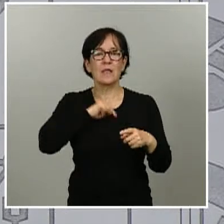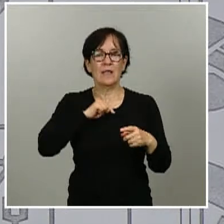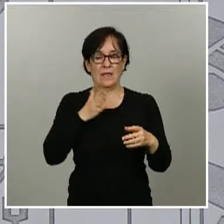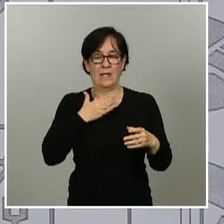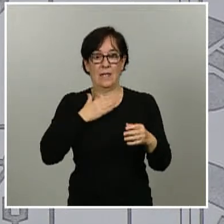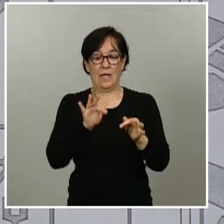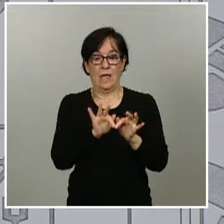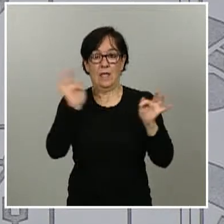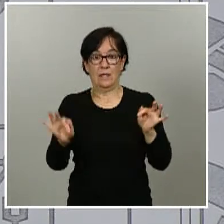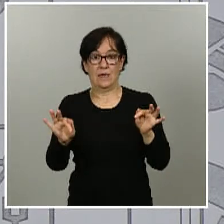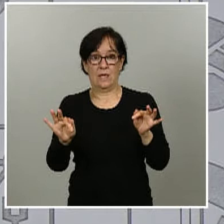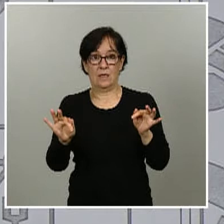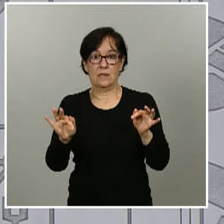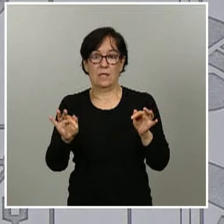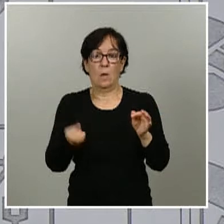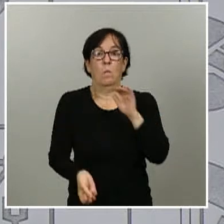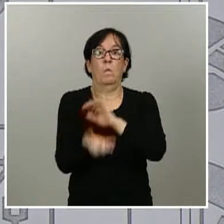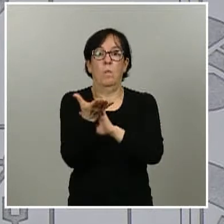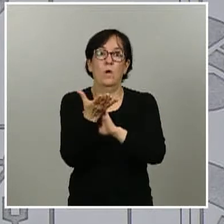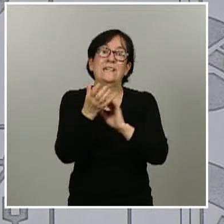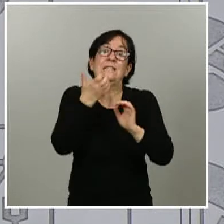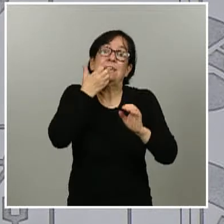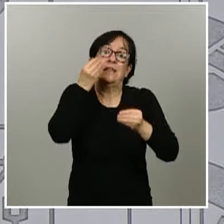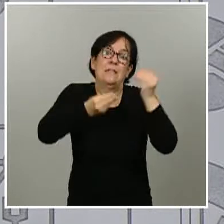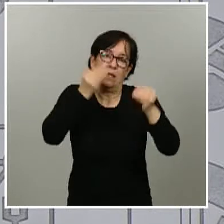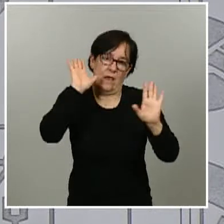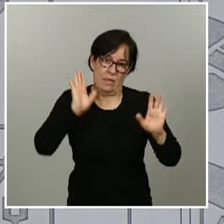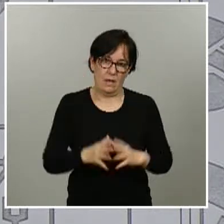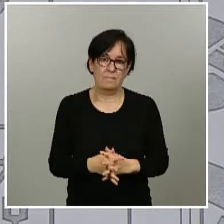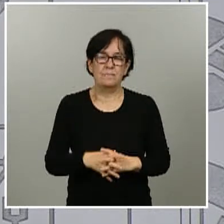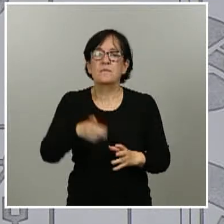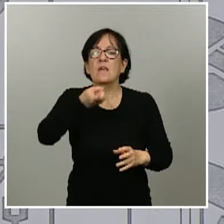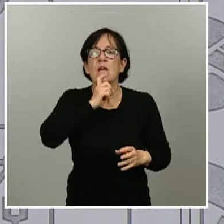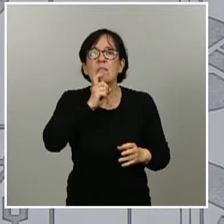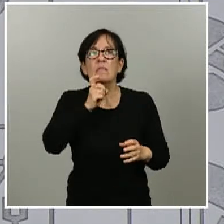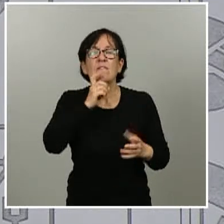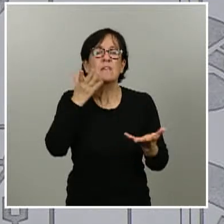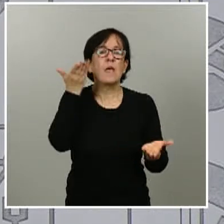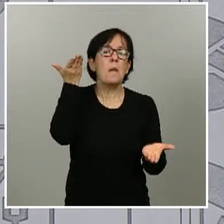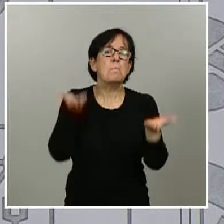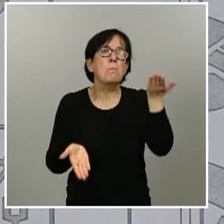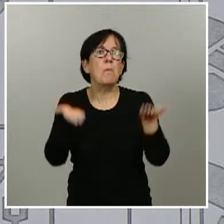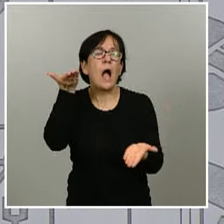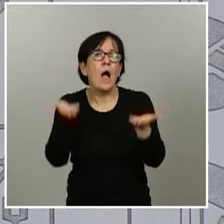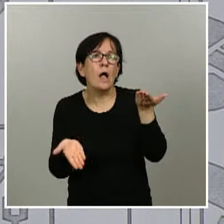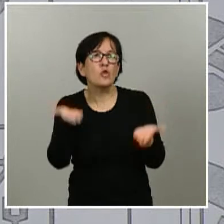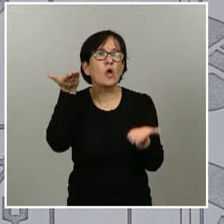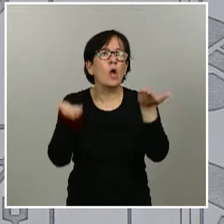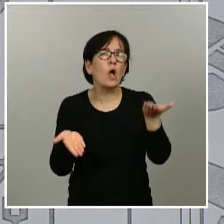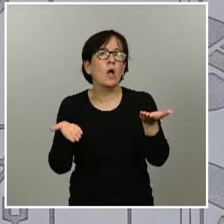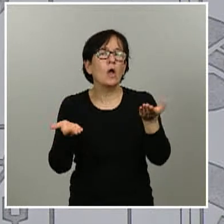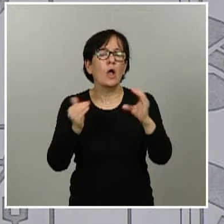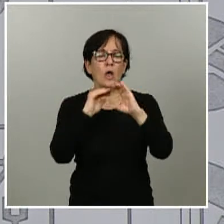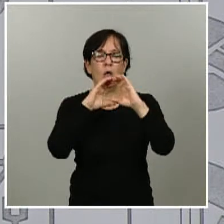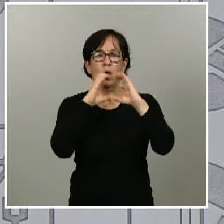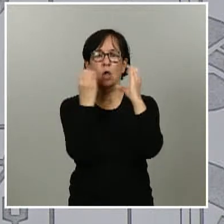ola, si es que se llega a producir. Por lo tanto, es difícil de valorar. Los países digamos, de la franja tropical, que